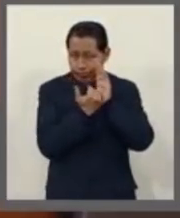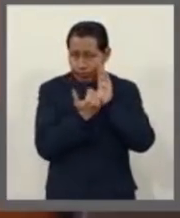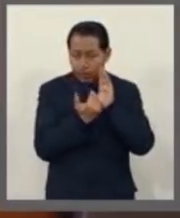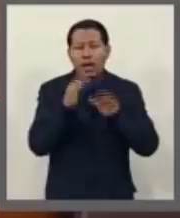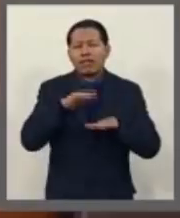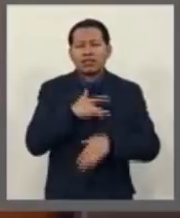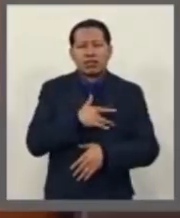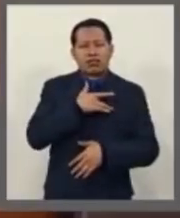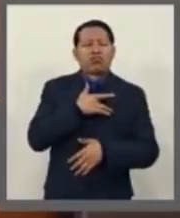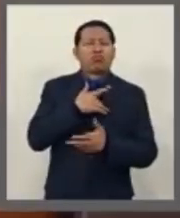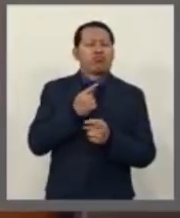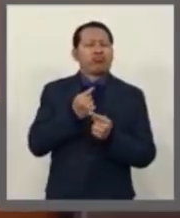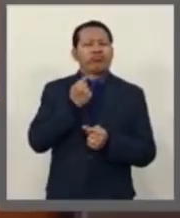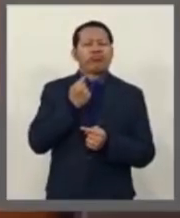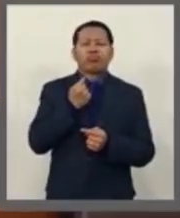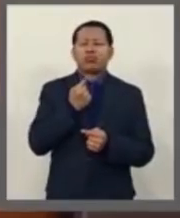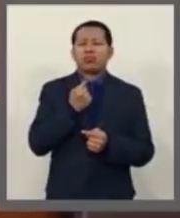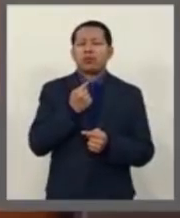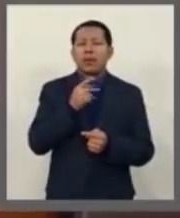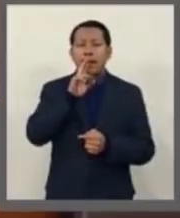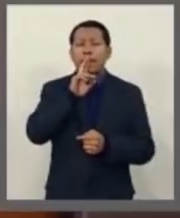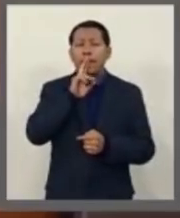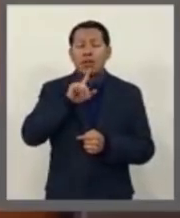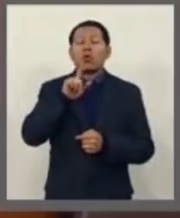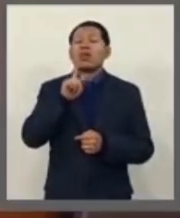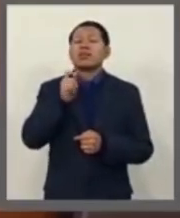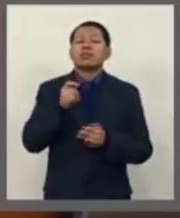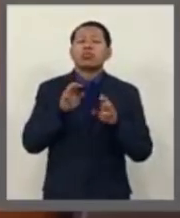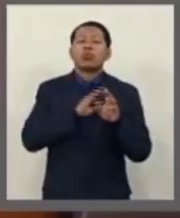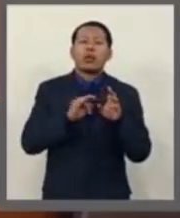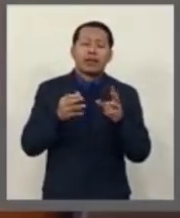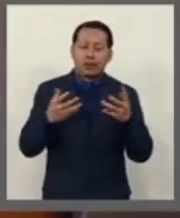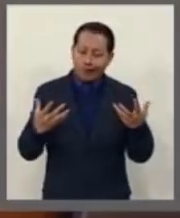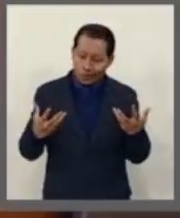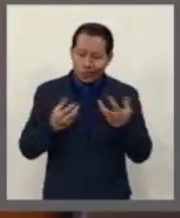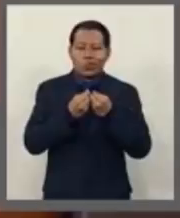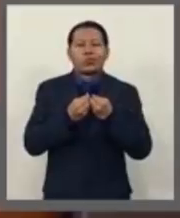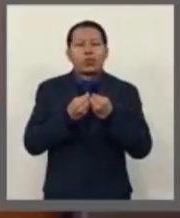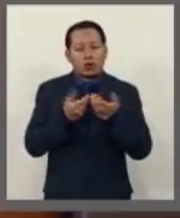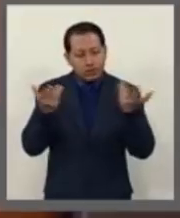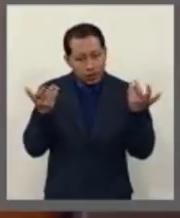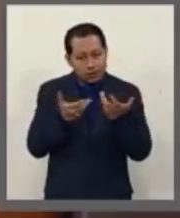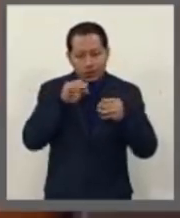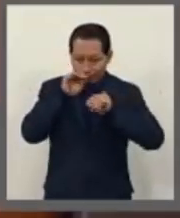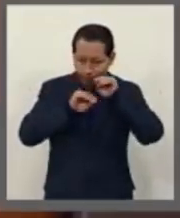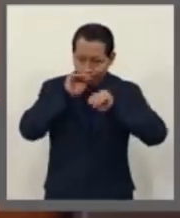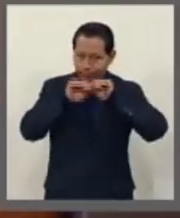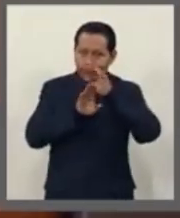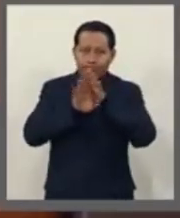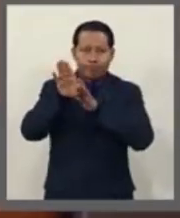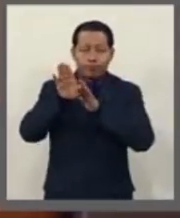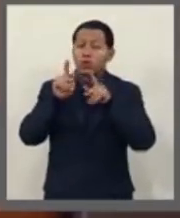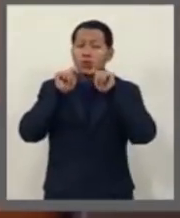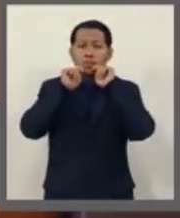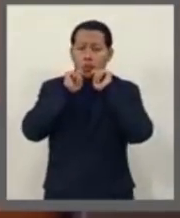del tamaño que fuera la palabra juntos puede resultar ofensiva decir